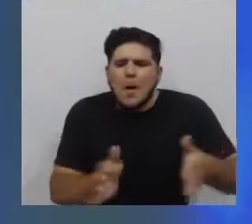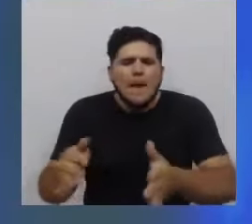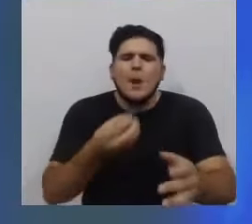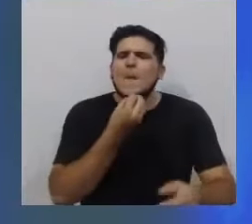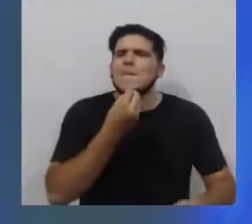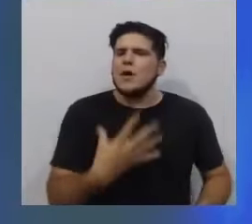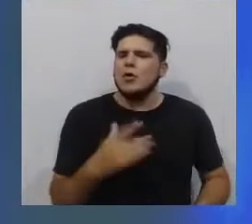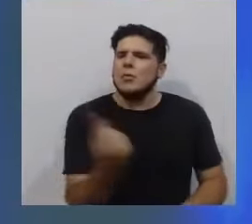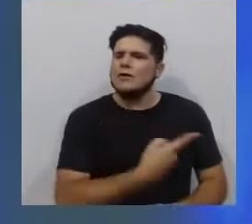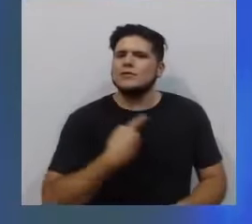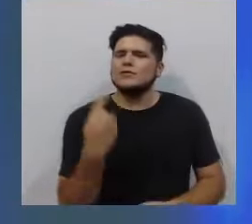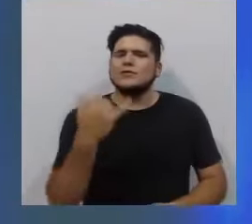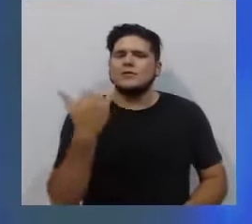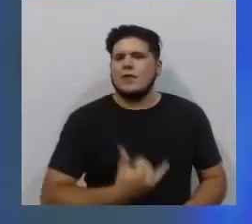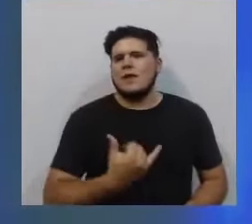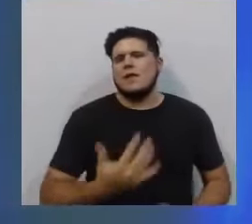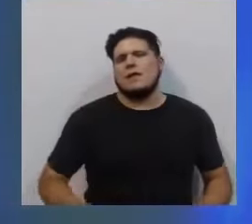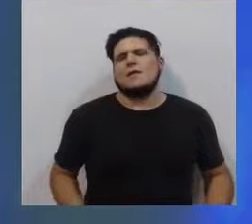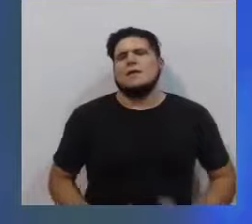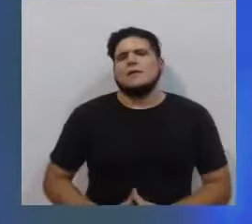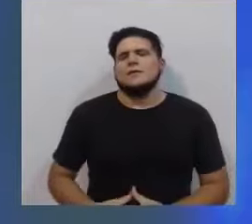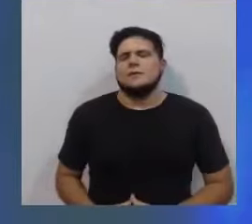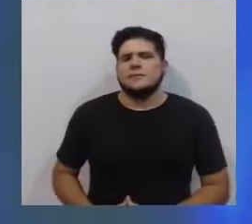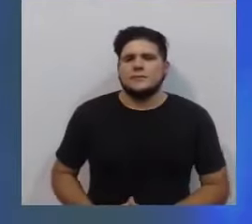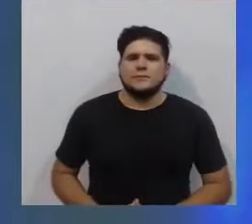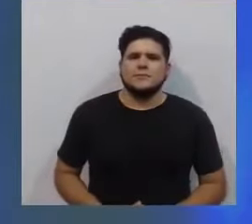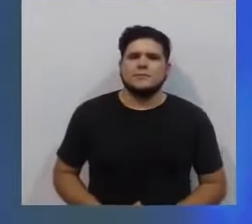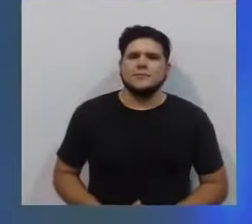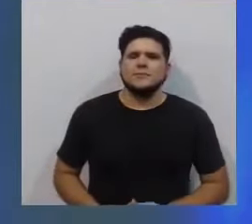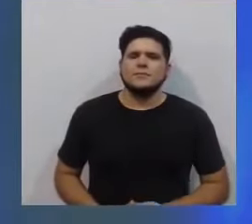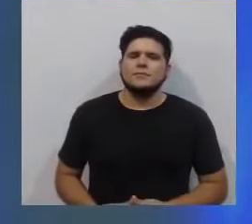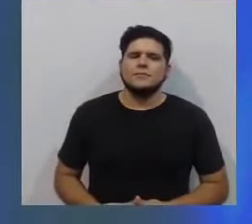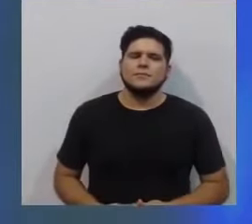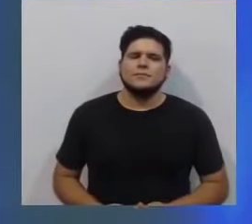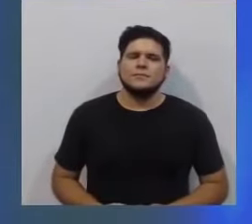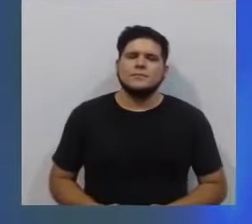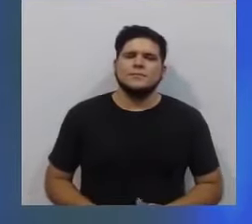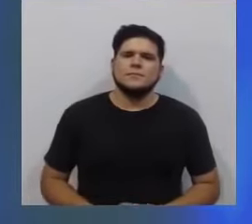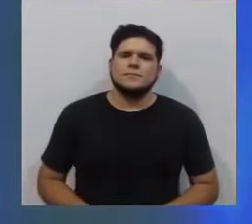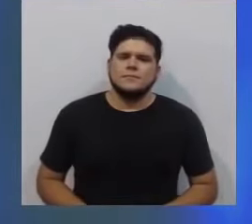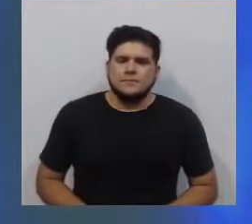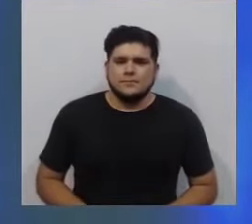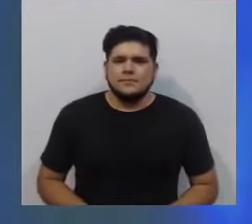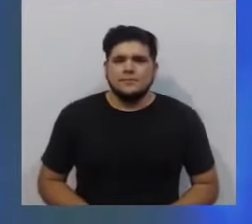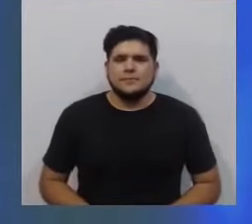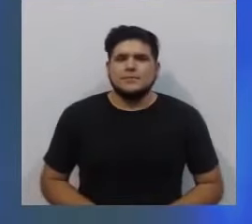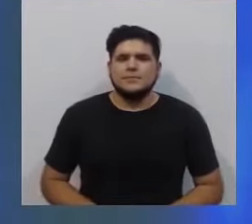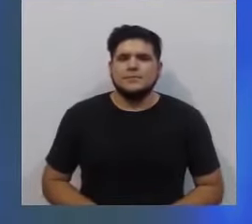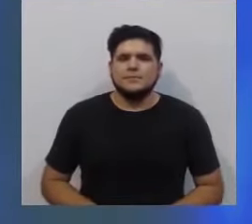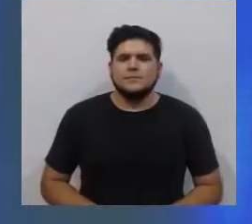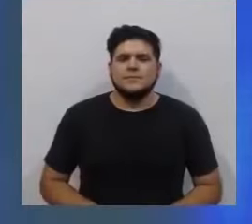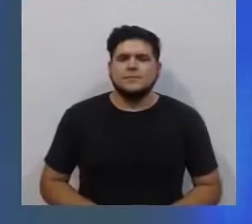hijos por eso dice el apóstol pablo son locura y no las puede entender no las